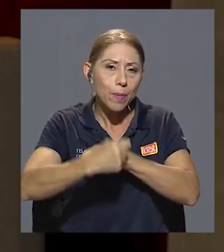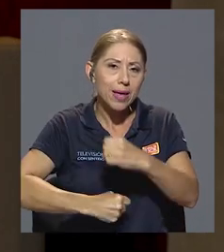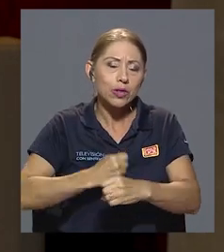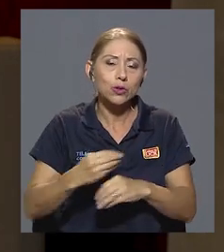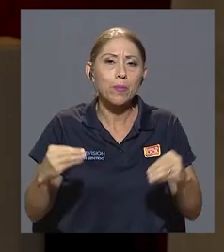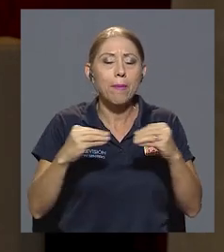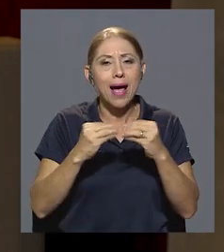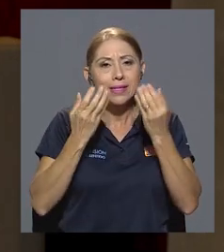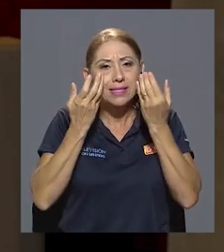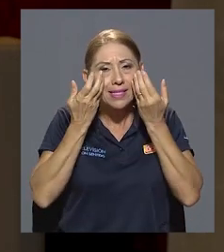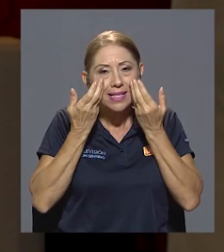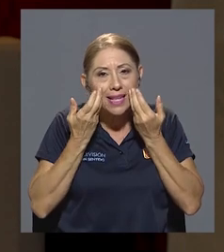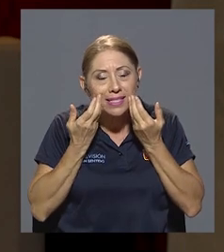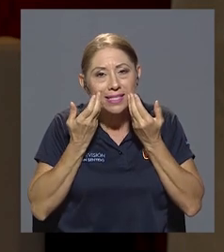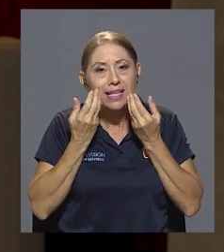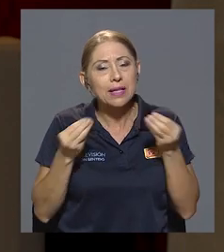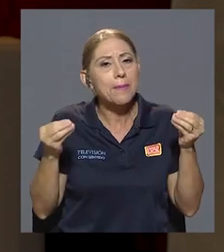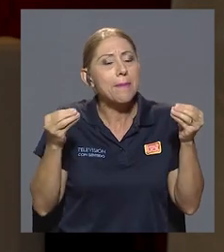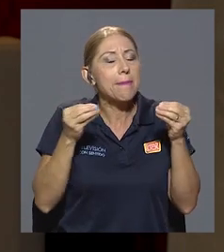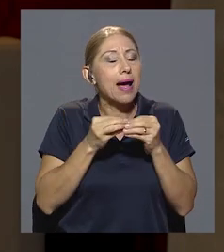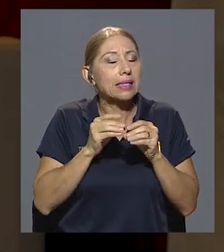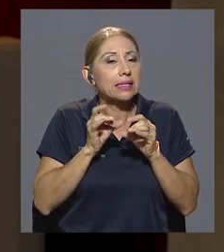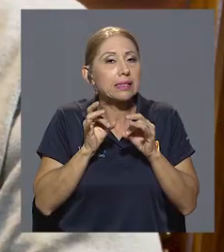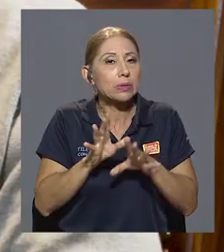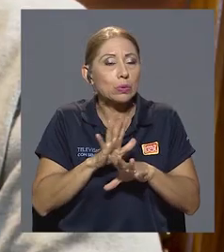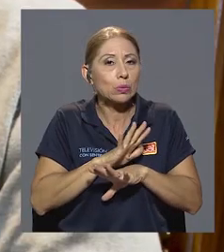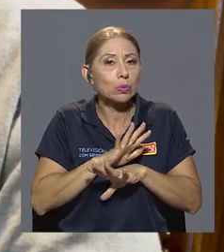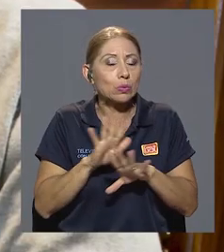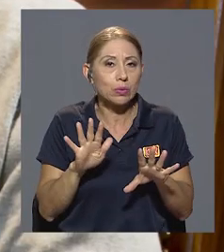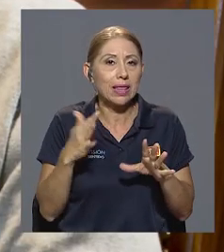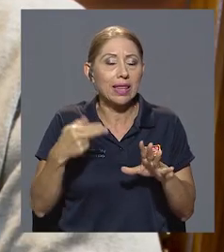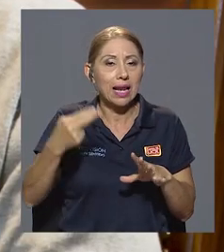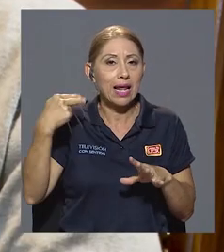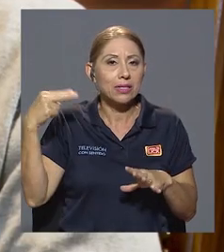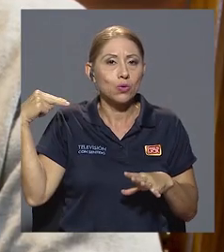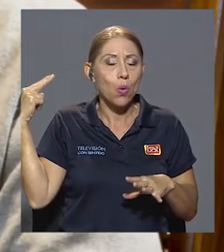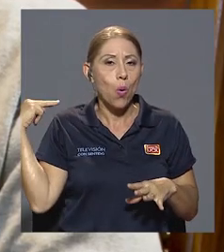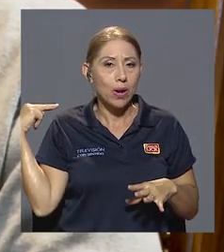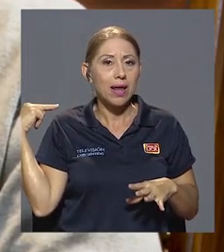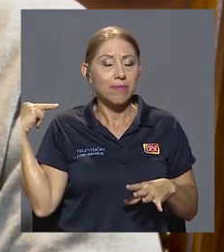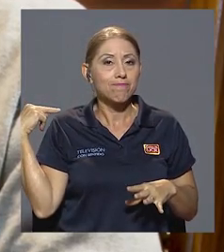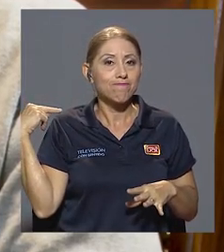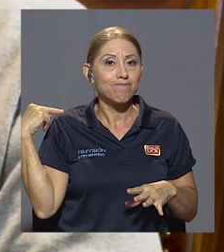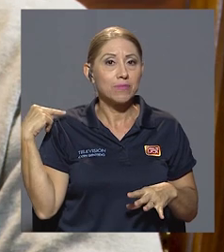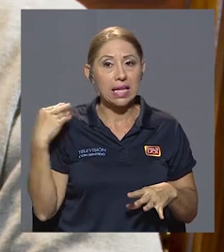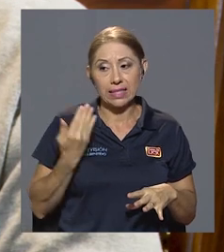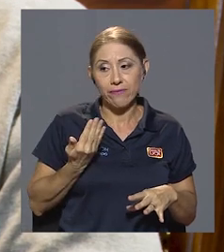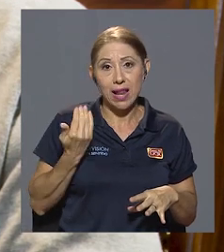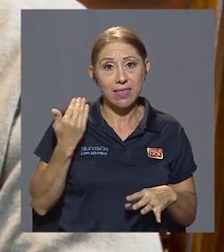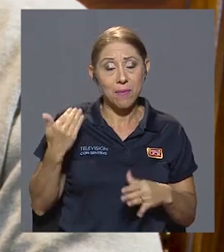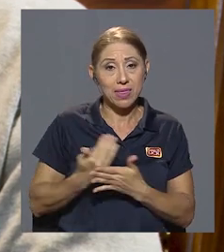1 los momentos más deshumanizados pues de la historia relativamente